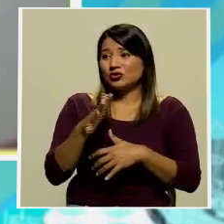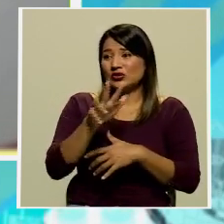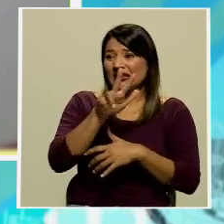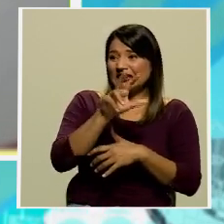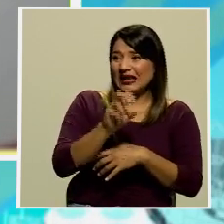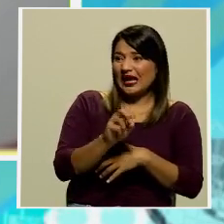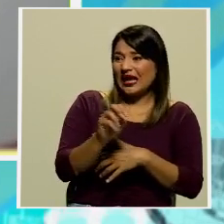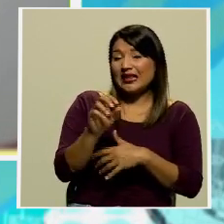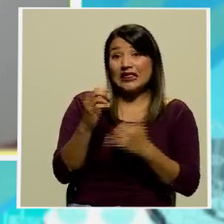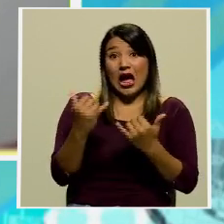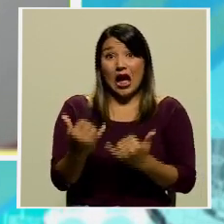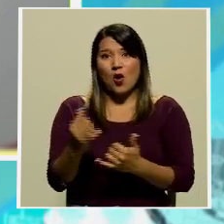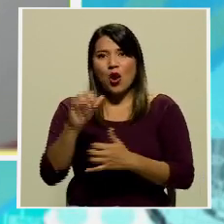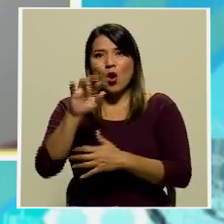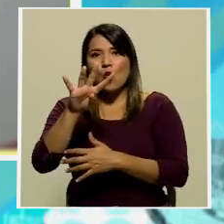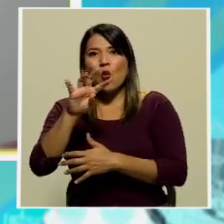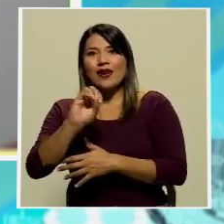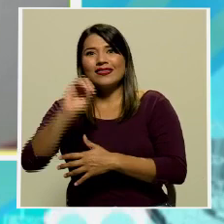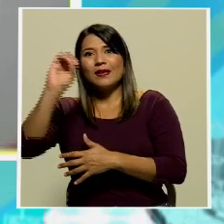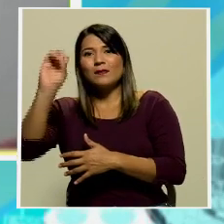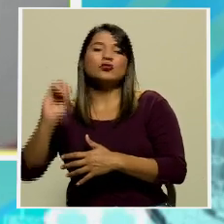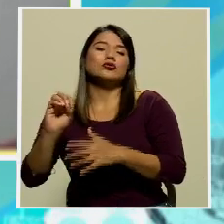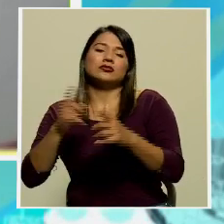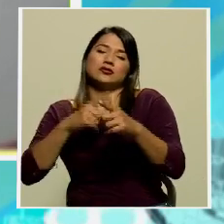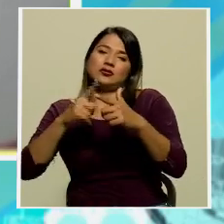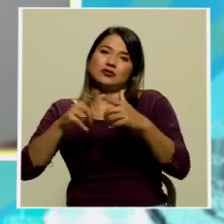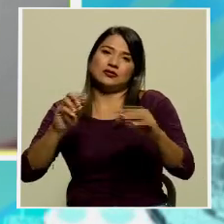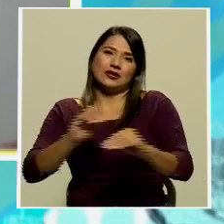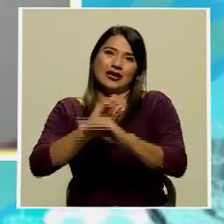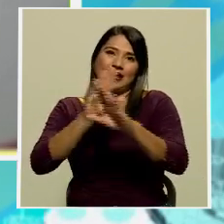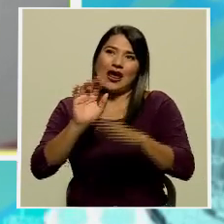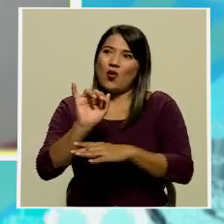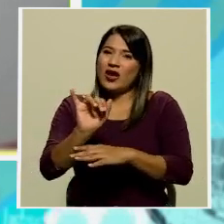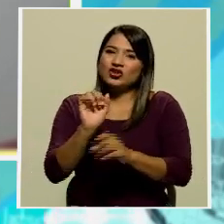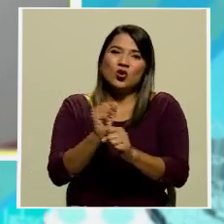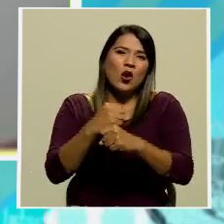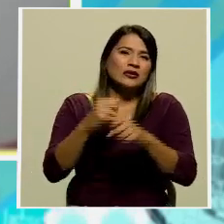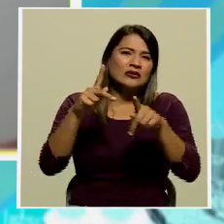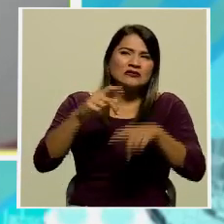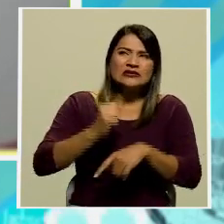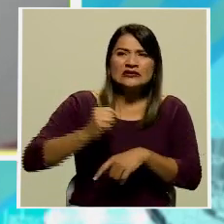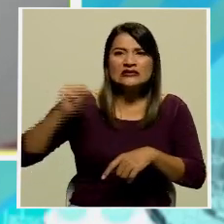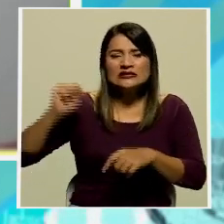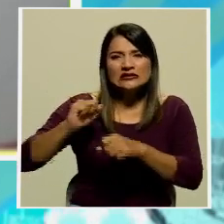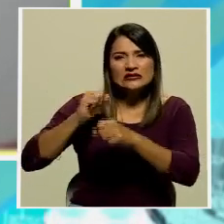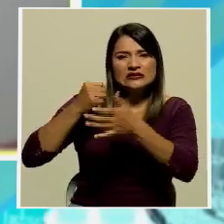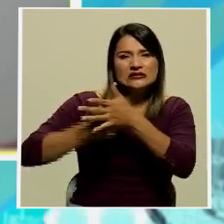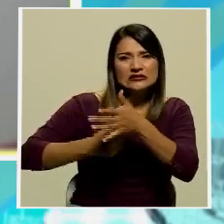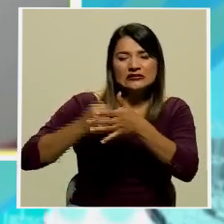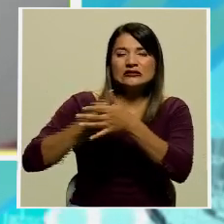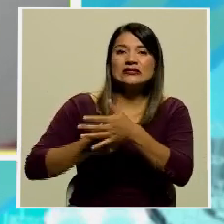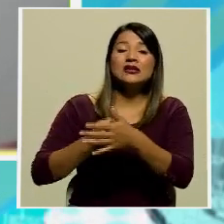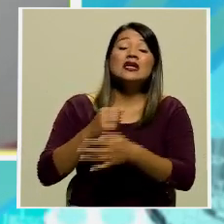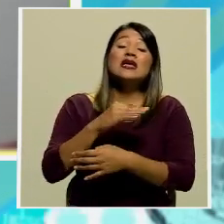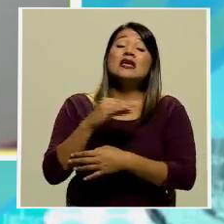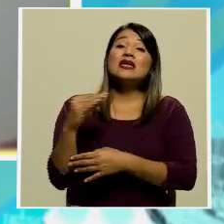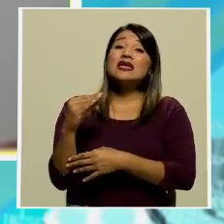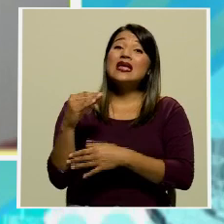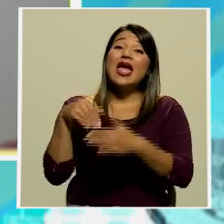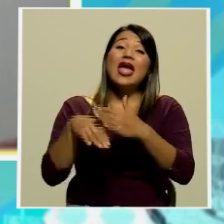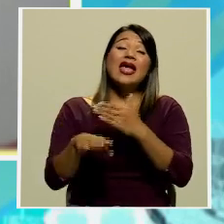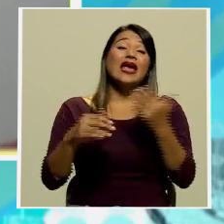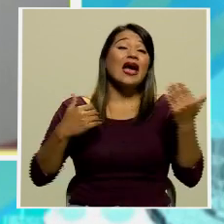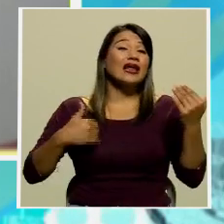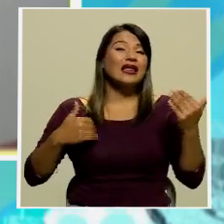y claramente eso generó una resistencia. Y siempre el debate en la Argentina respecto al Fondo Monetario